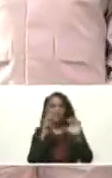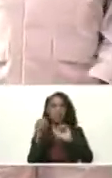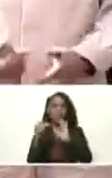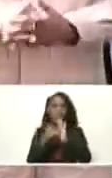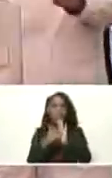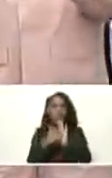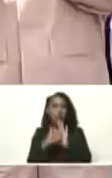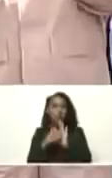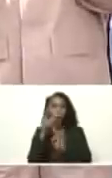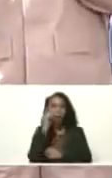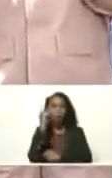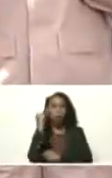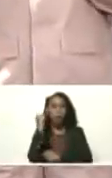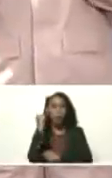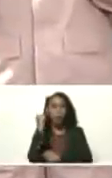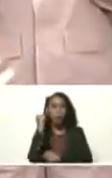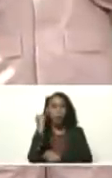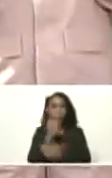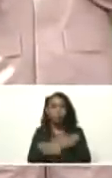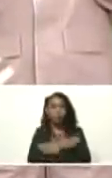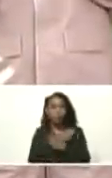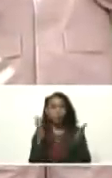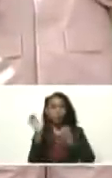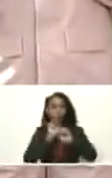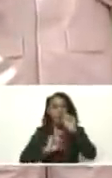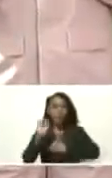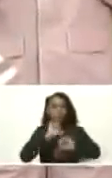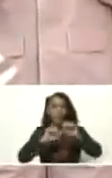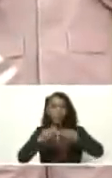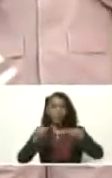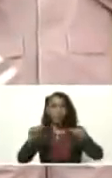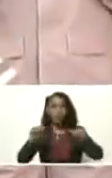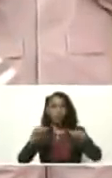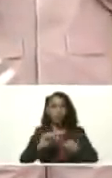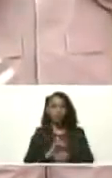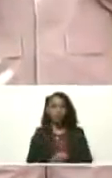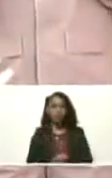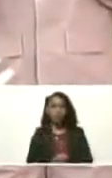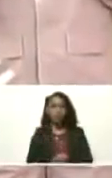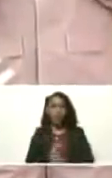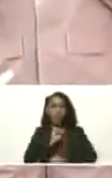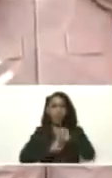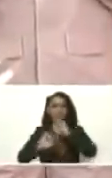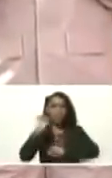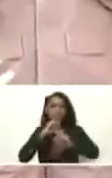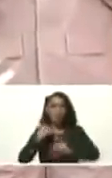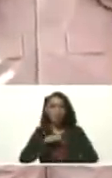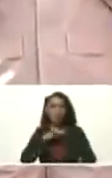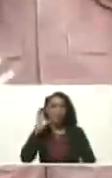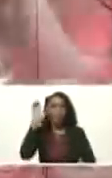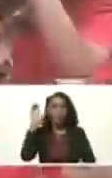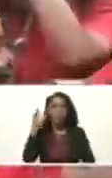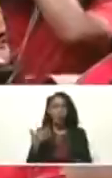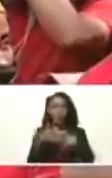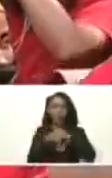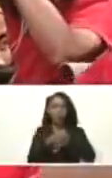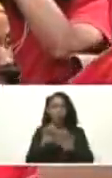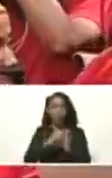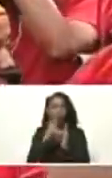700.000 hombres y mujeres dispuestos a defender el territorio, a defender nuestra patria y su integridad.